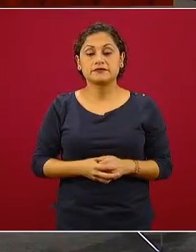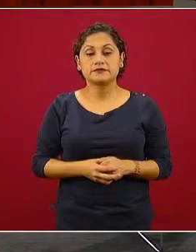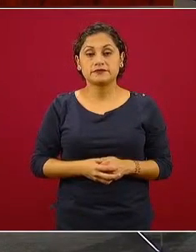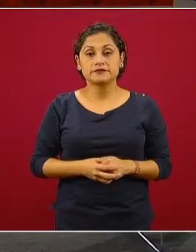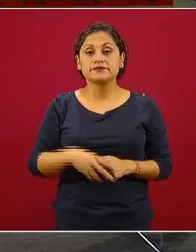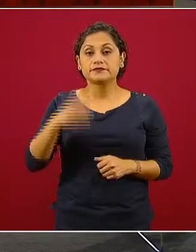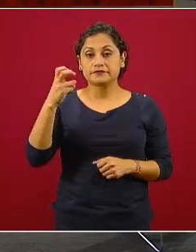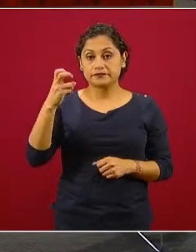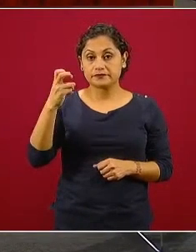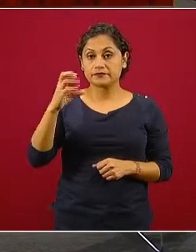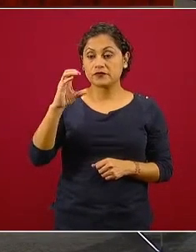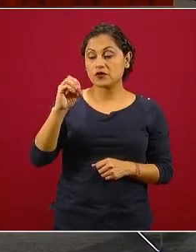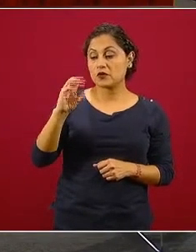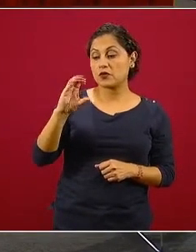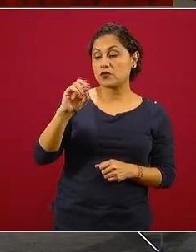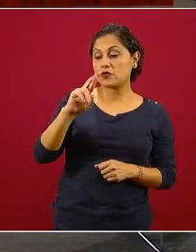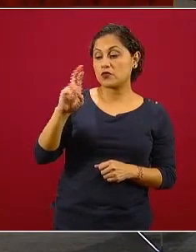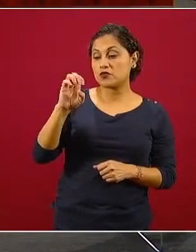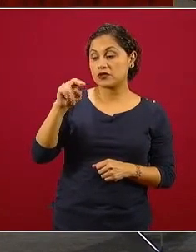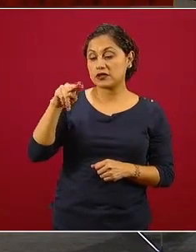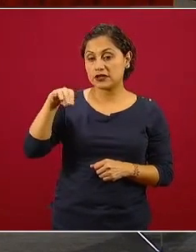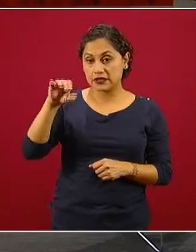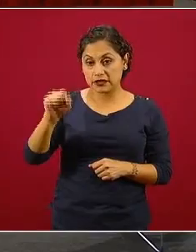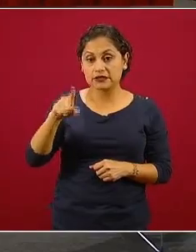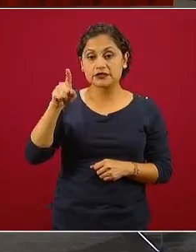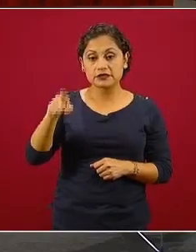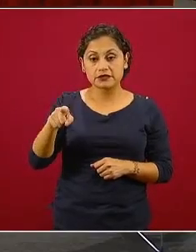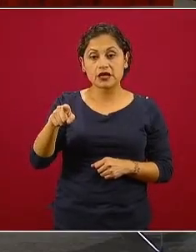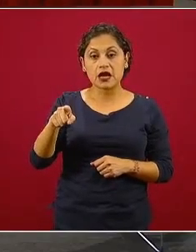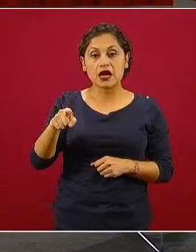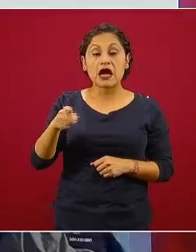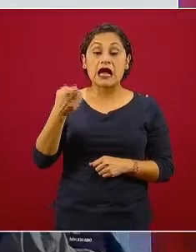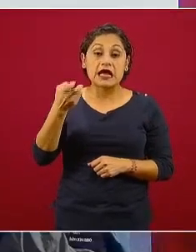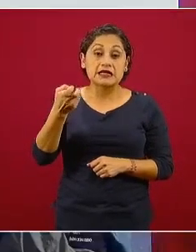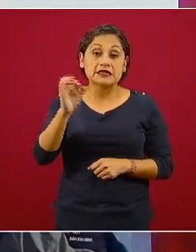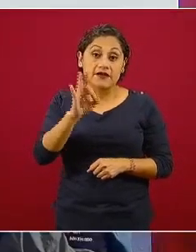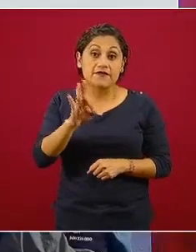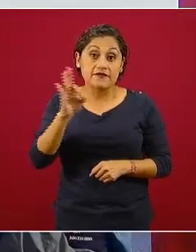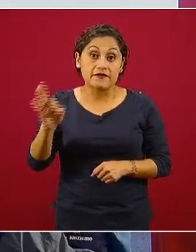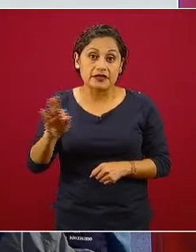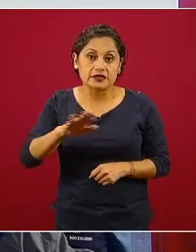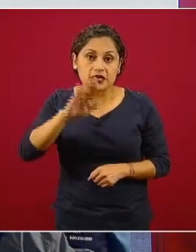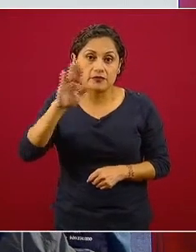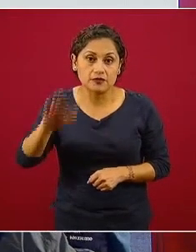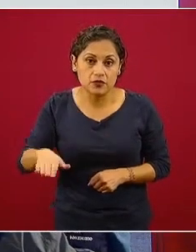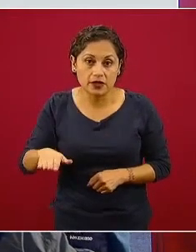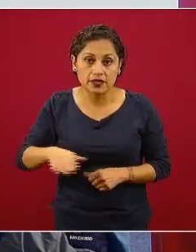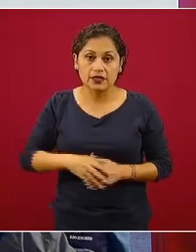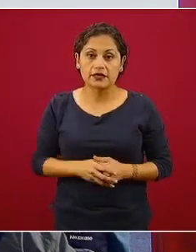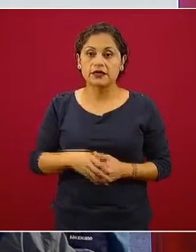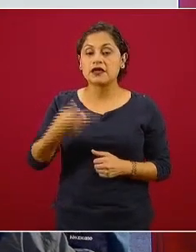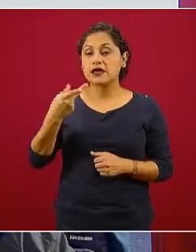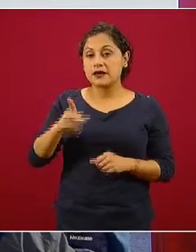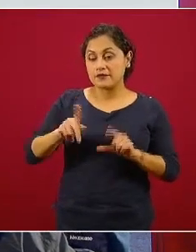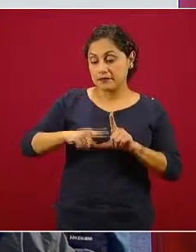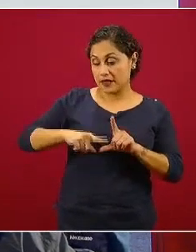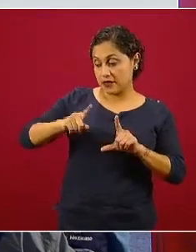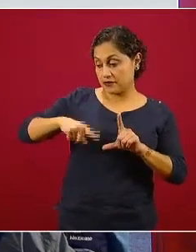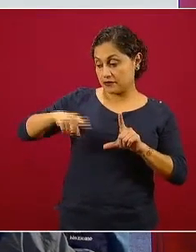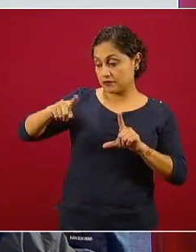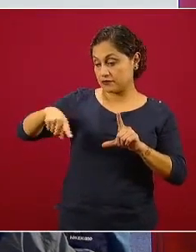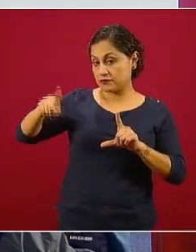La ocurrencia va sucediendo justo en la fecha en que ocurre. Ahora, esta gráfica, por lo tanto, es una gráfica que